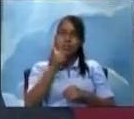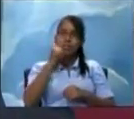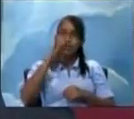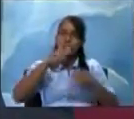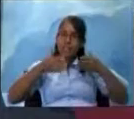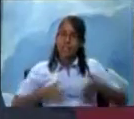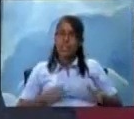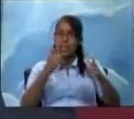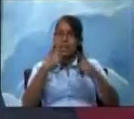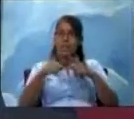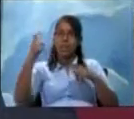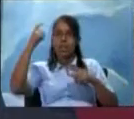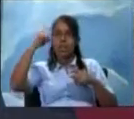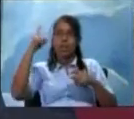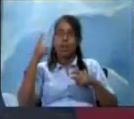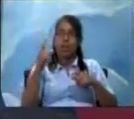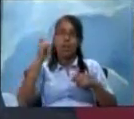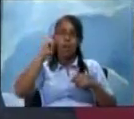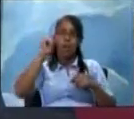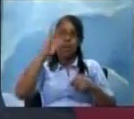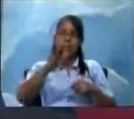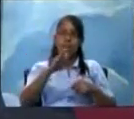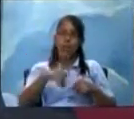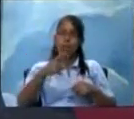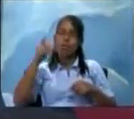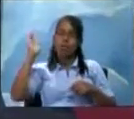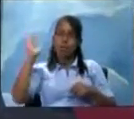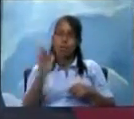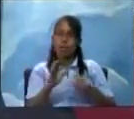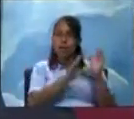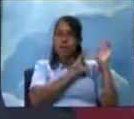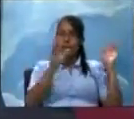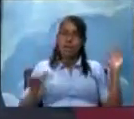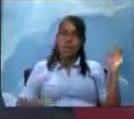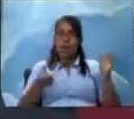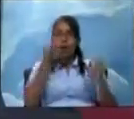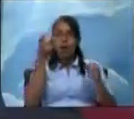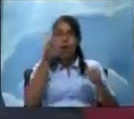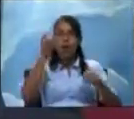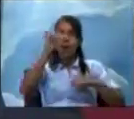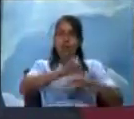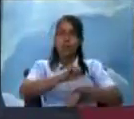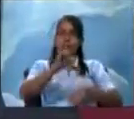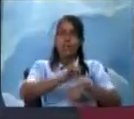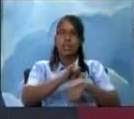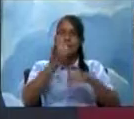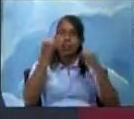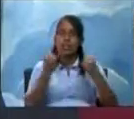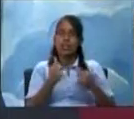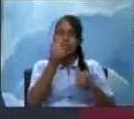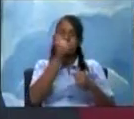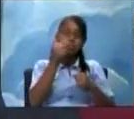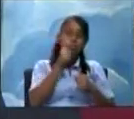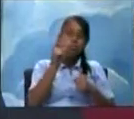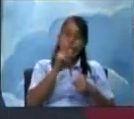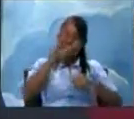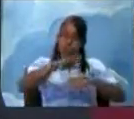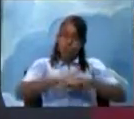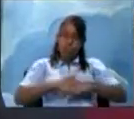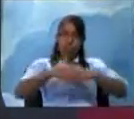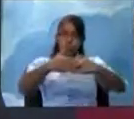y estén criando en aquellos días, la mujer que esté encinta, cuando venga Cristo a buscar a su iglesia, ya su barriga no estará